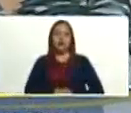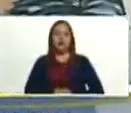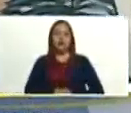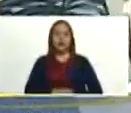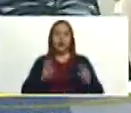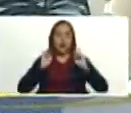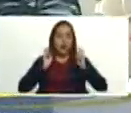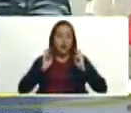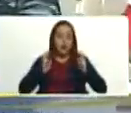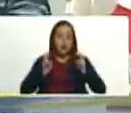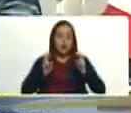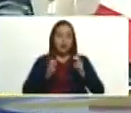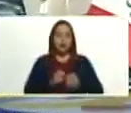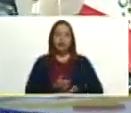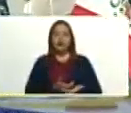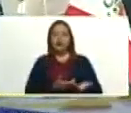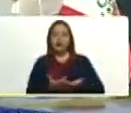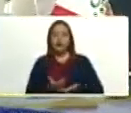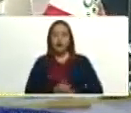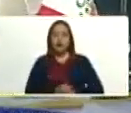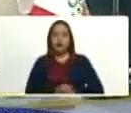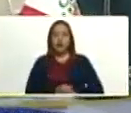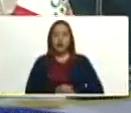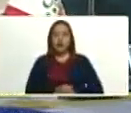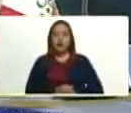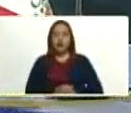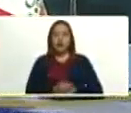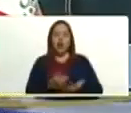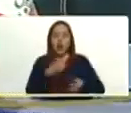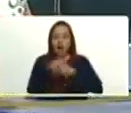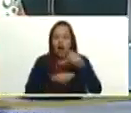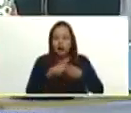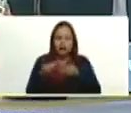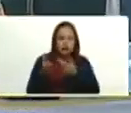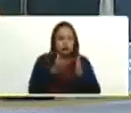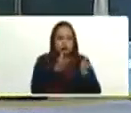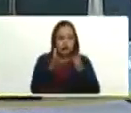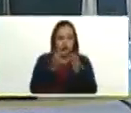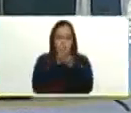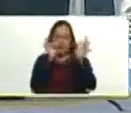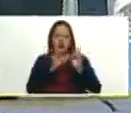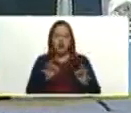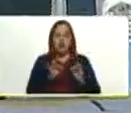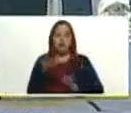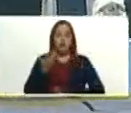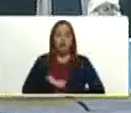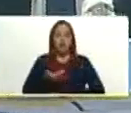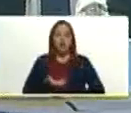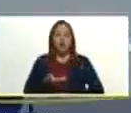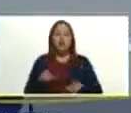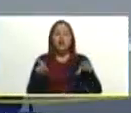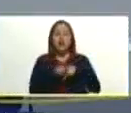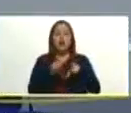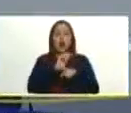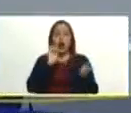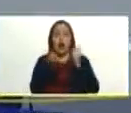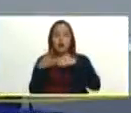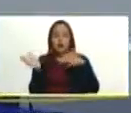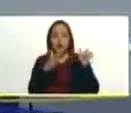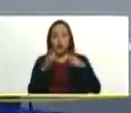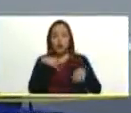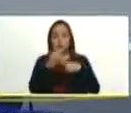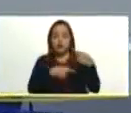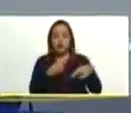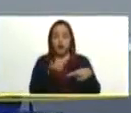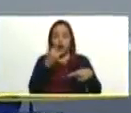Temas que nos inducen de manera existencial, como el cambio climático y las consecuencias de este